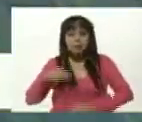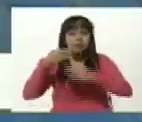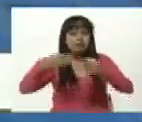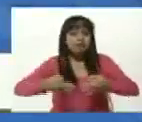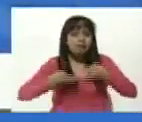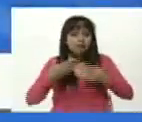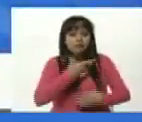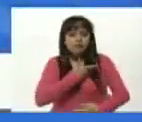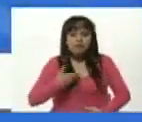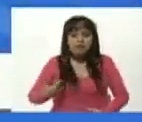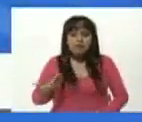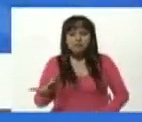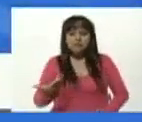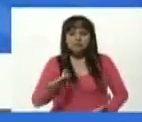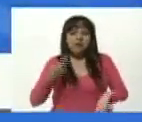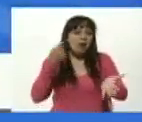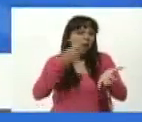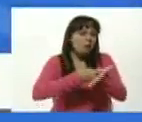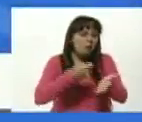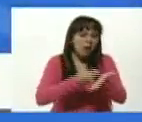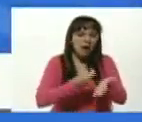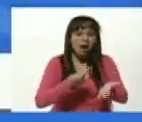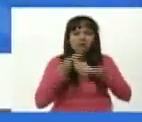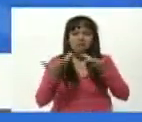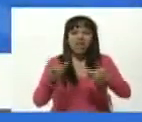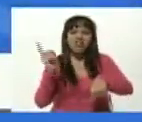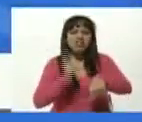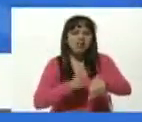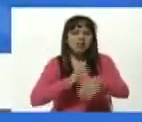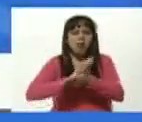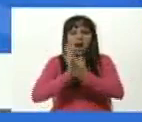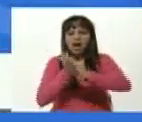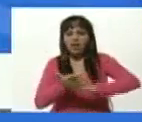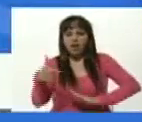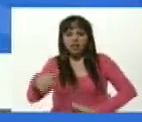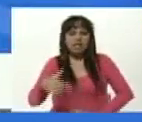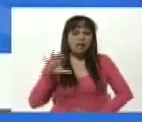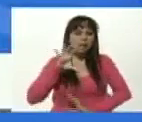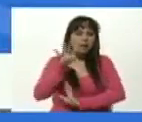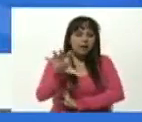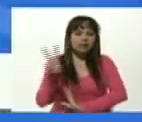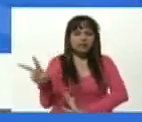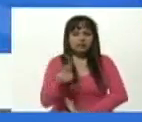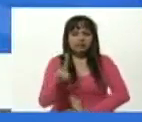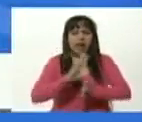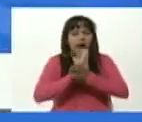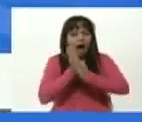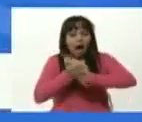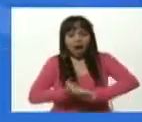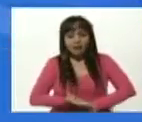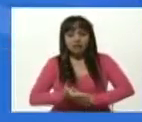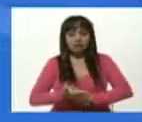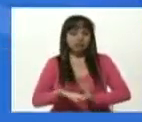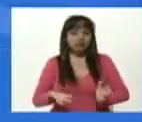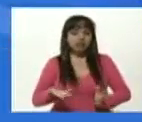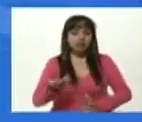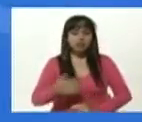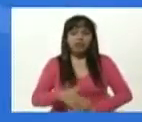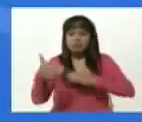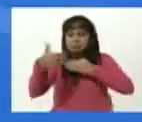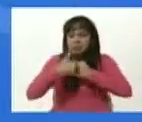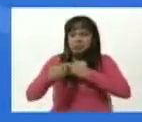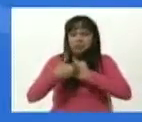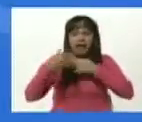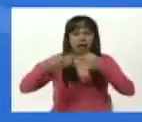permanentemente invierten su tiempo en autodestruirse, en destruir a nuestra patria, en atacar a